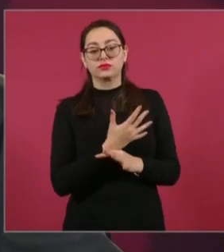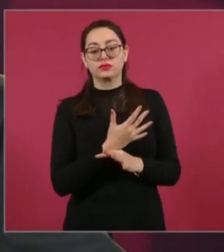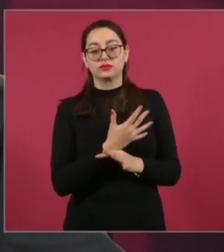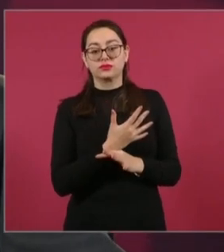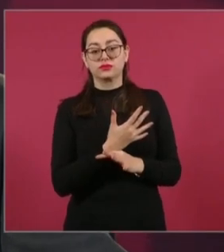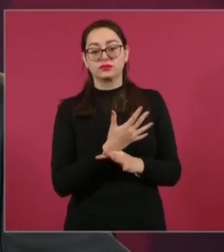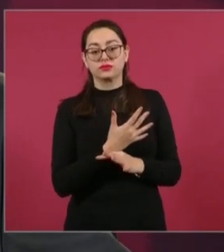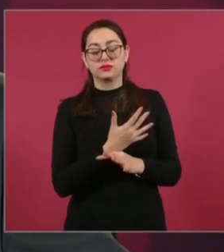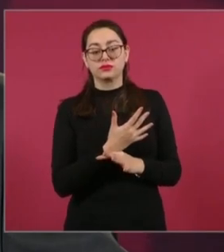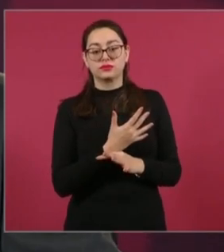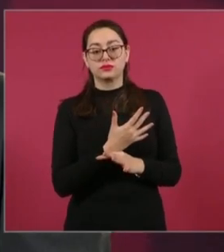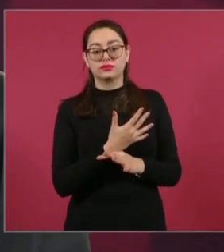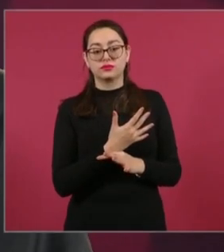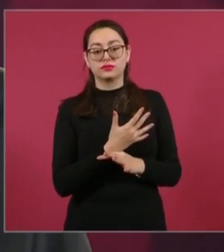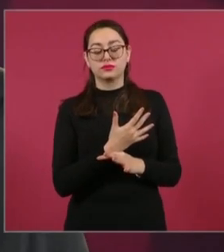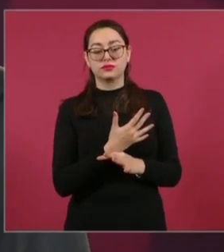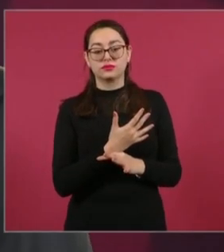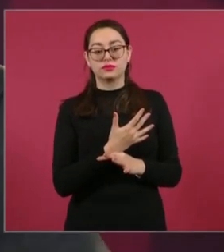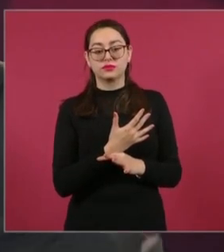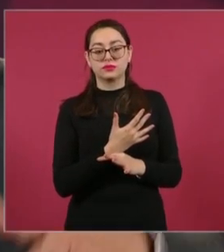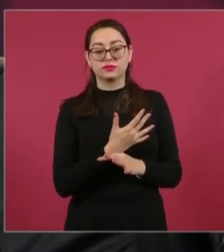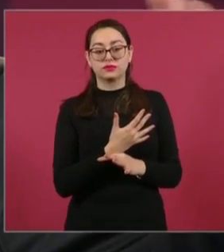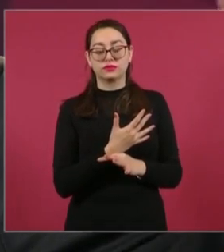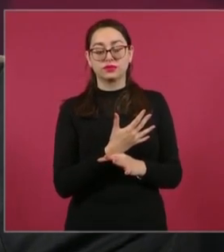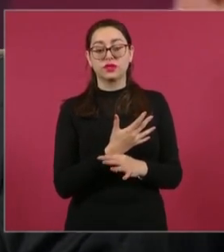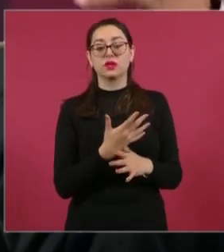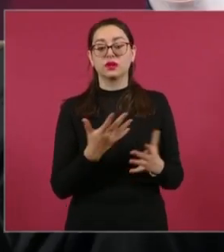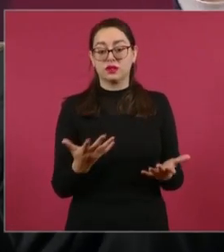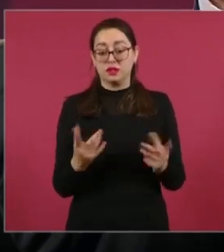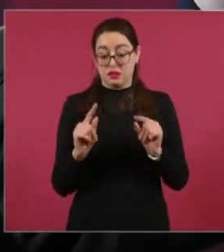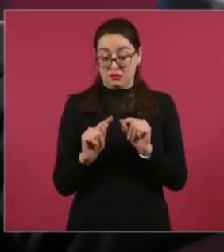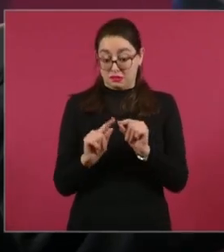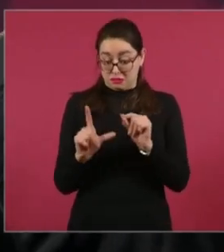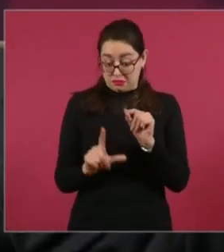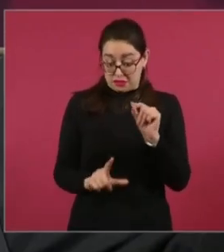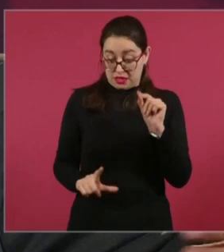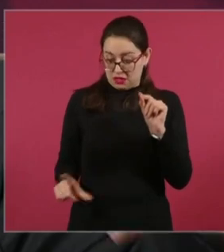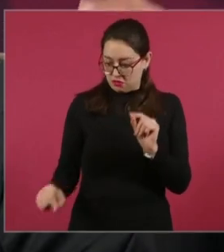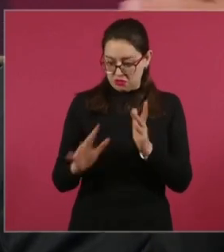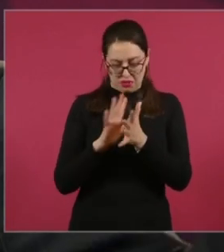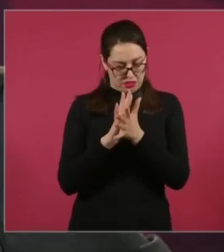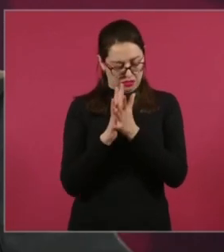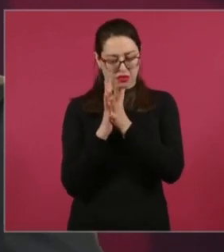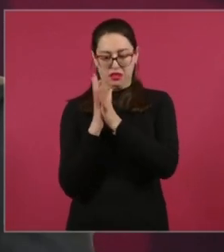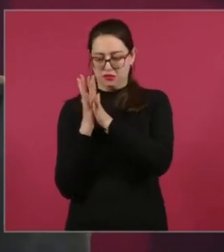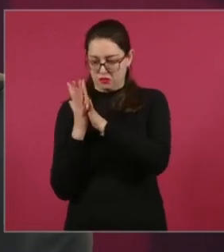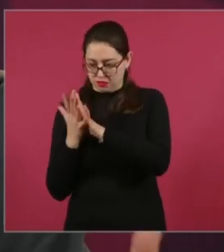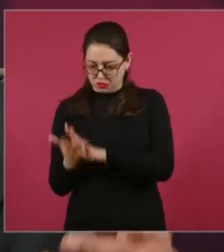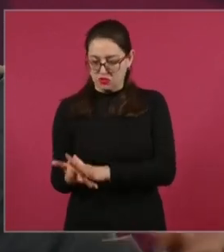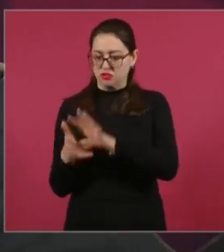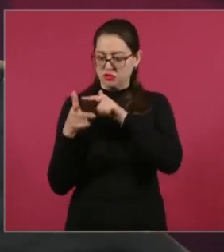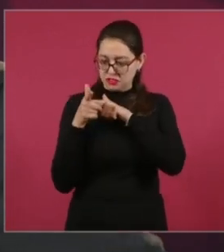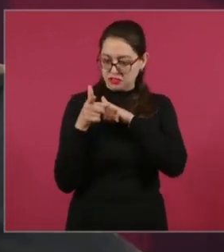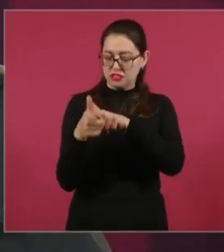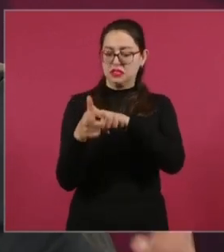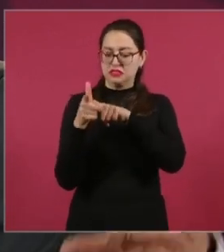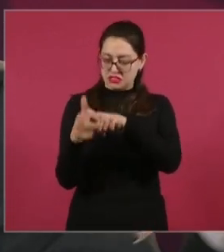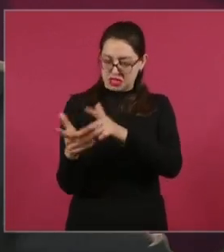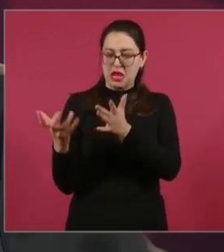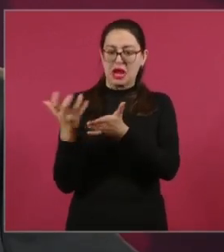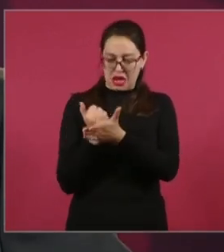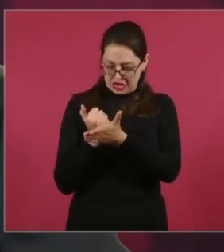que nuestro movimiento va a continuar por